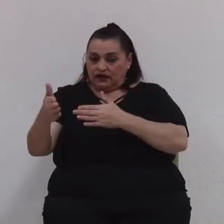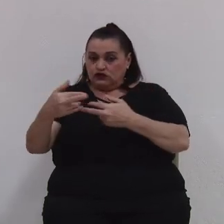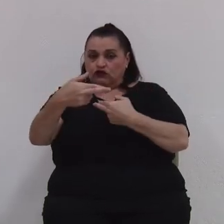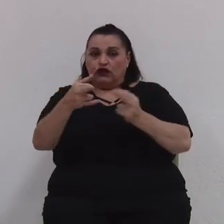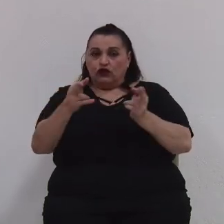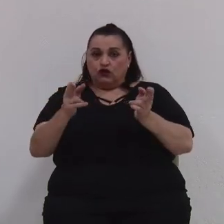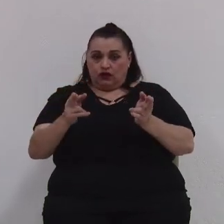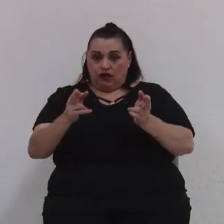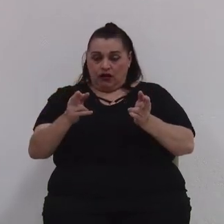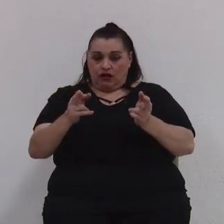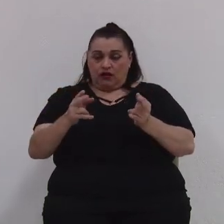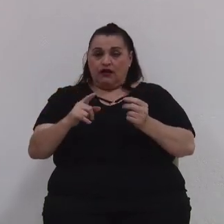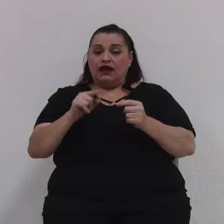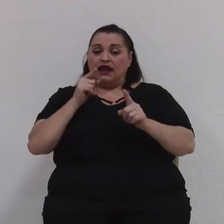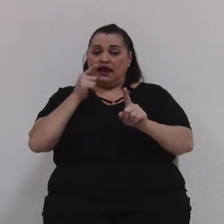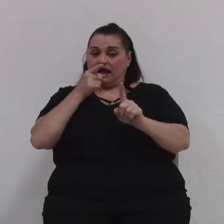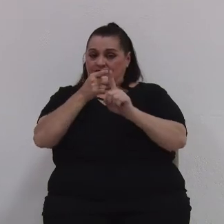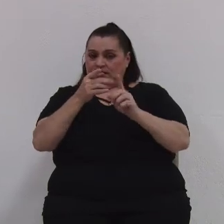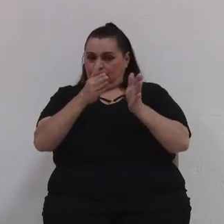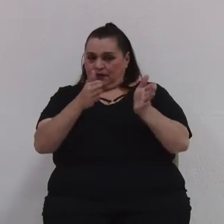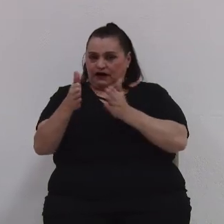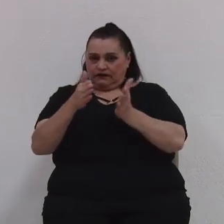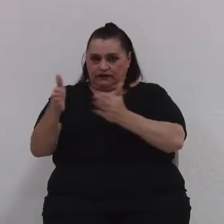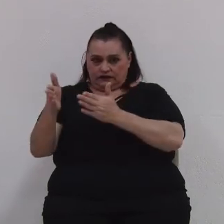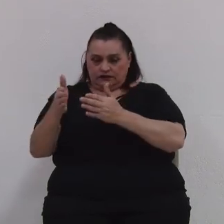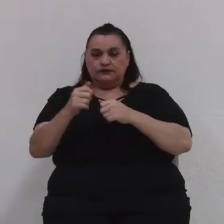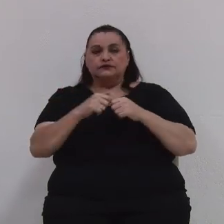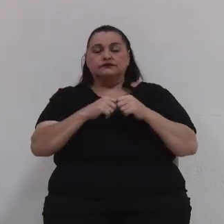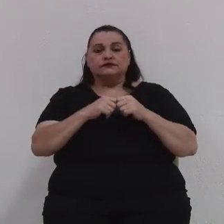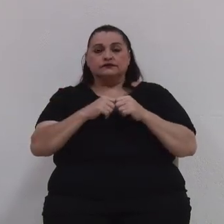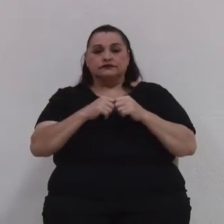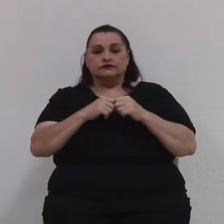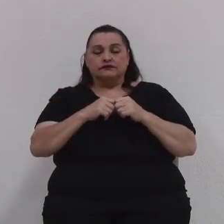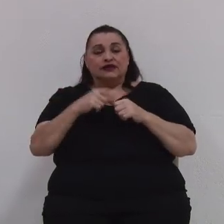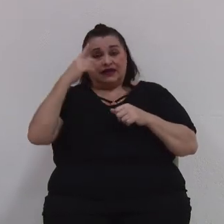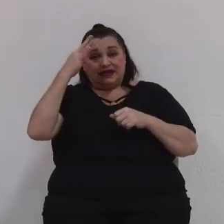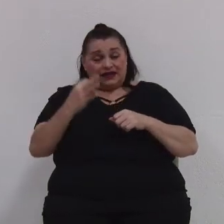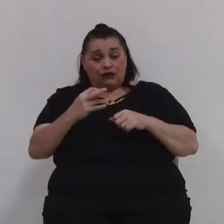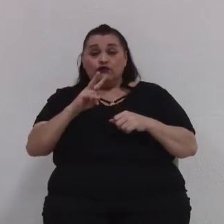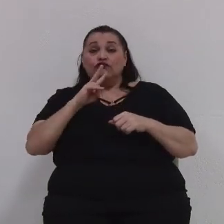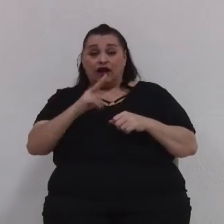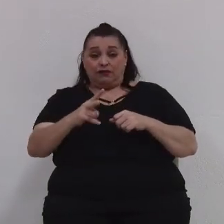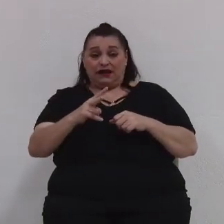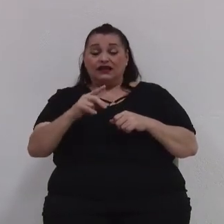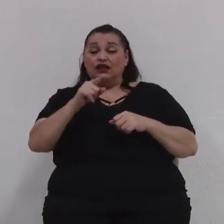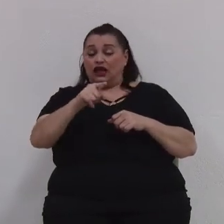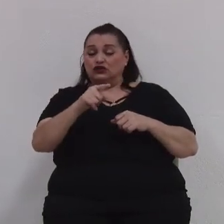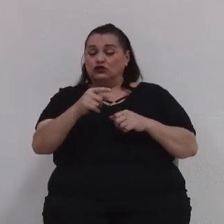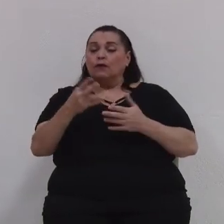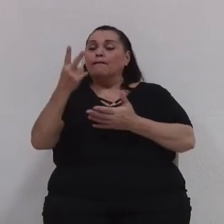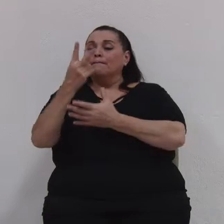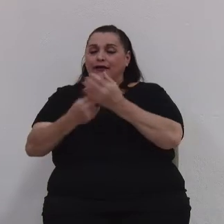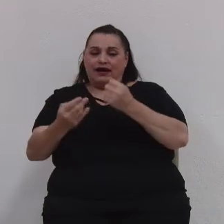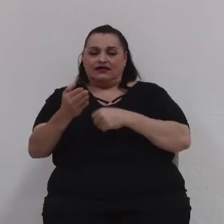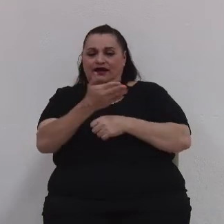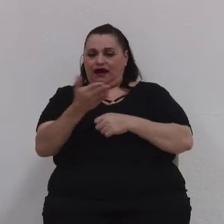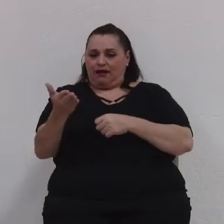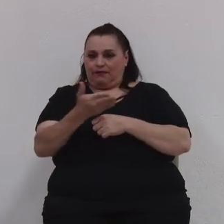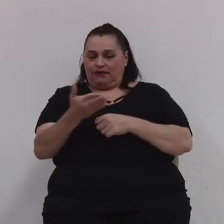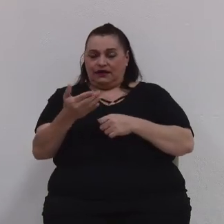regional en esa planificación. Y creo que realmente va a ser un parteaguas. Nada más